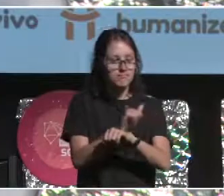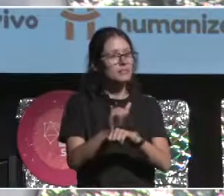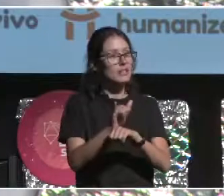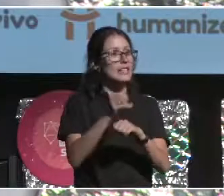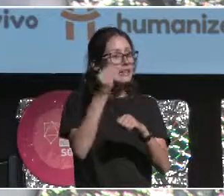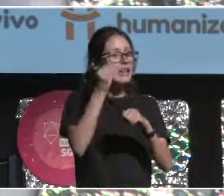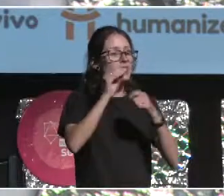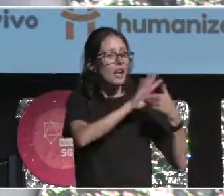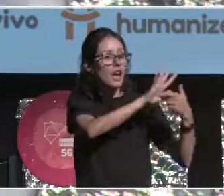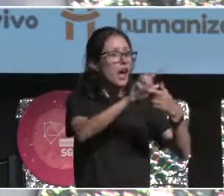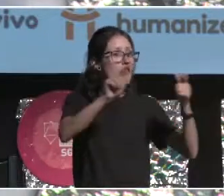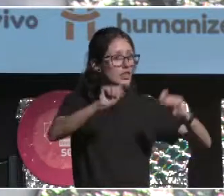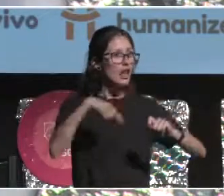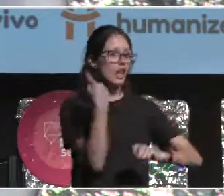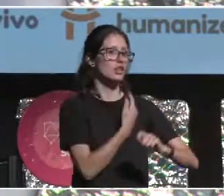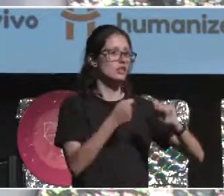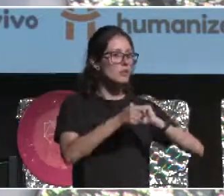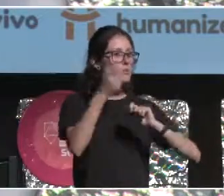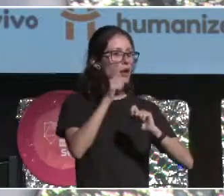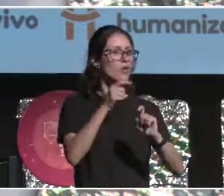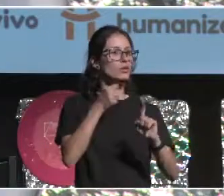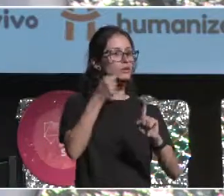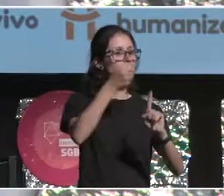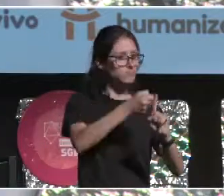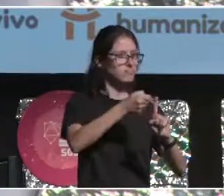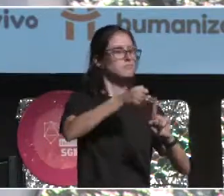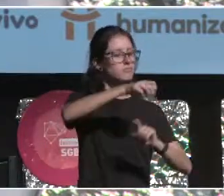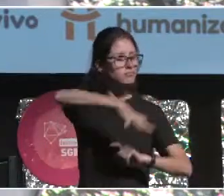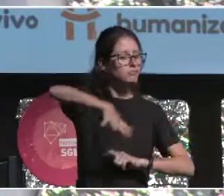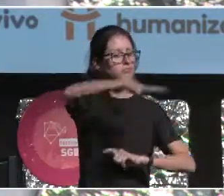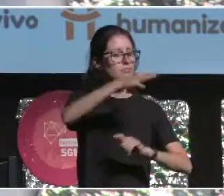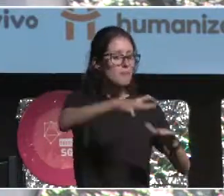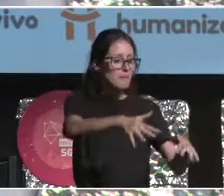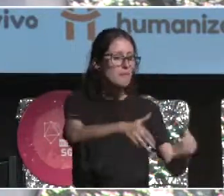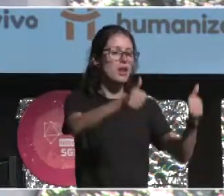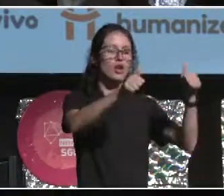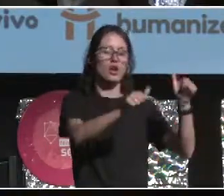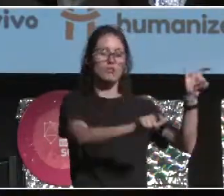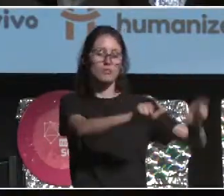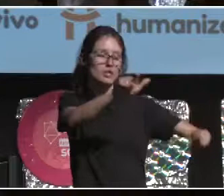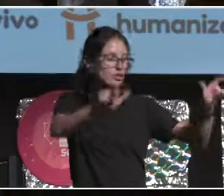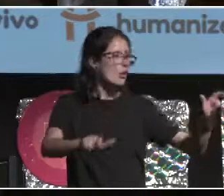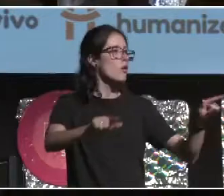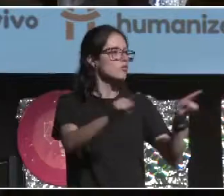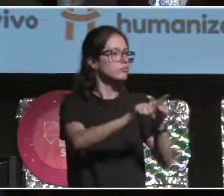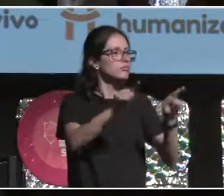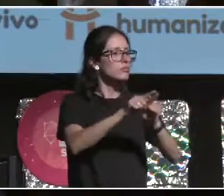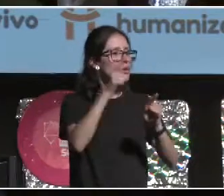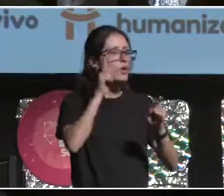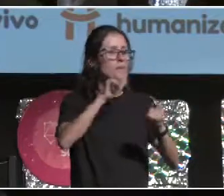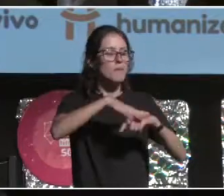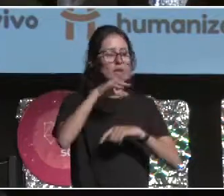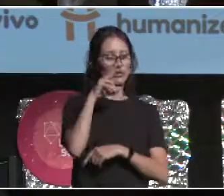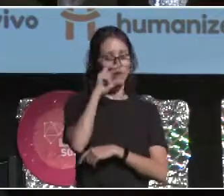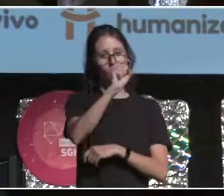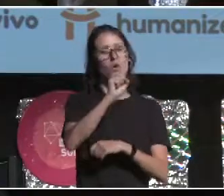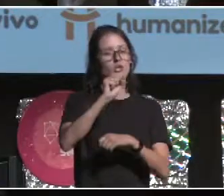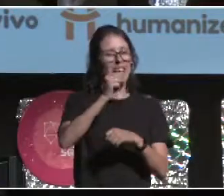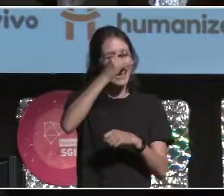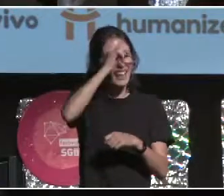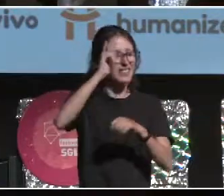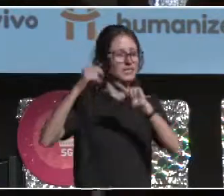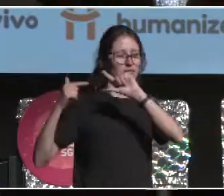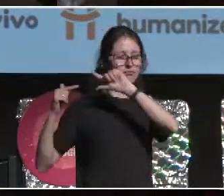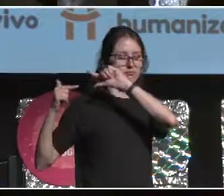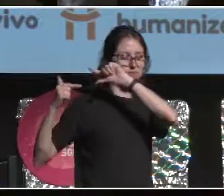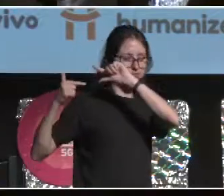qué podemos hacer nuevo para impactar, fortaleciendo capacidades, mejorando también la posibilidad de fuentes no tradicionales e incluirlas